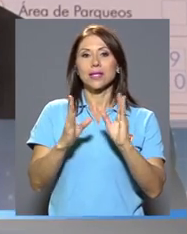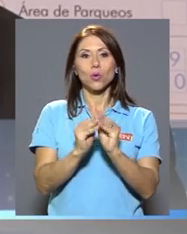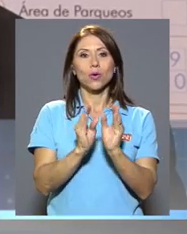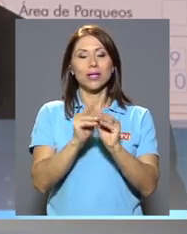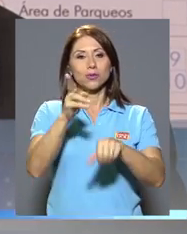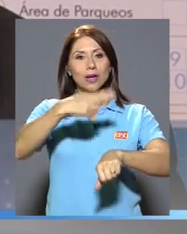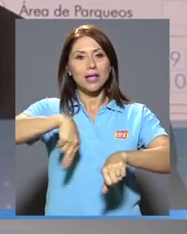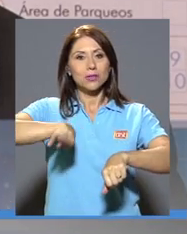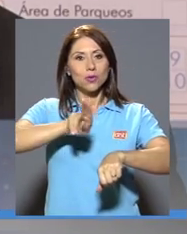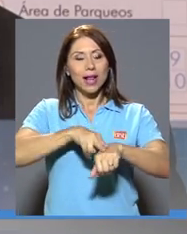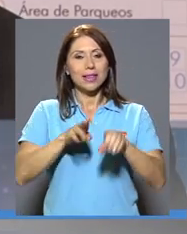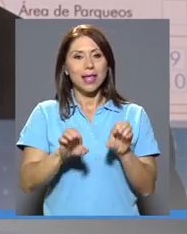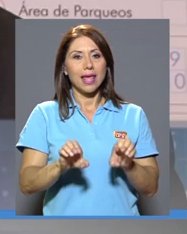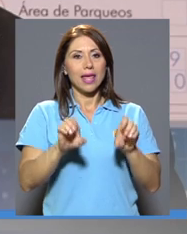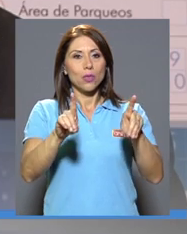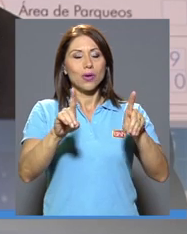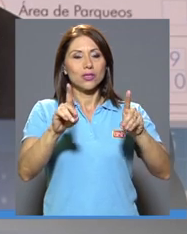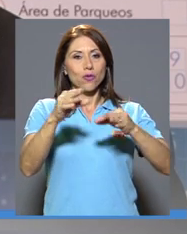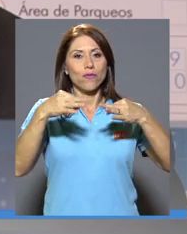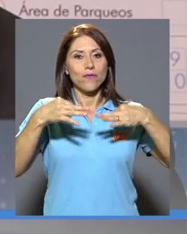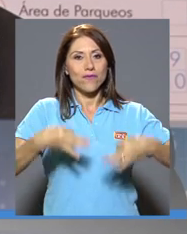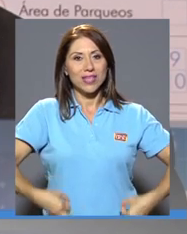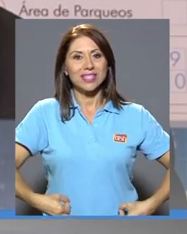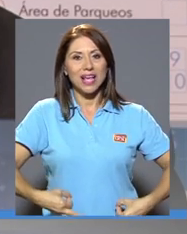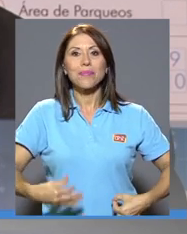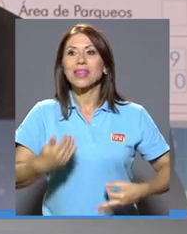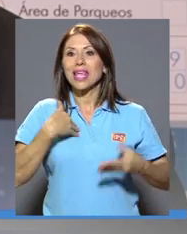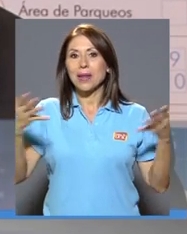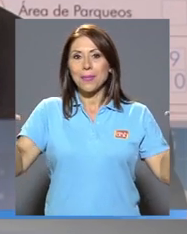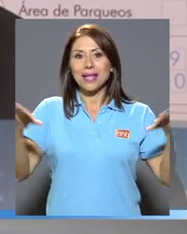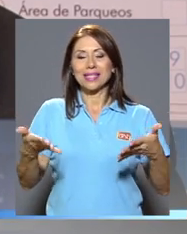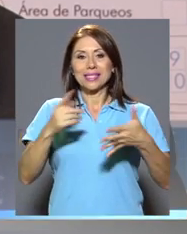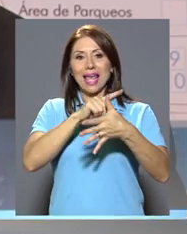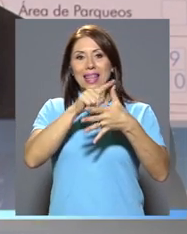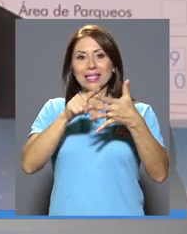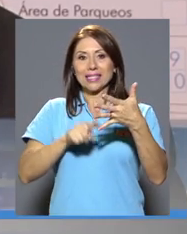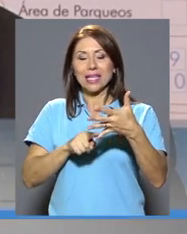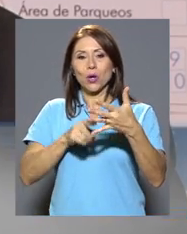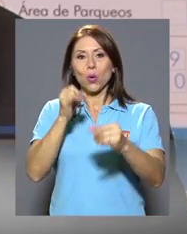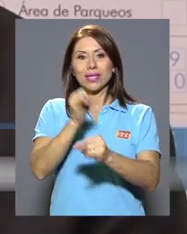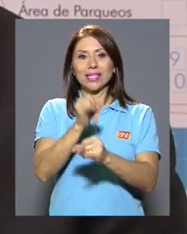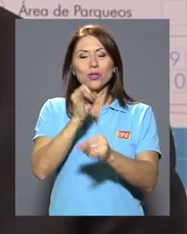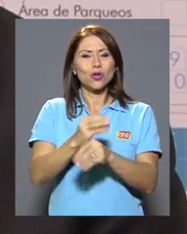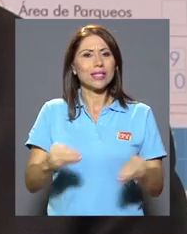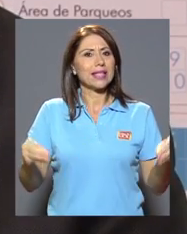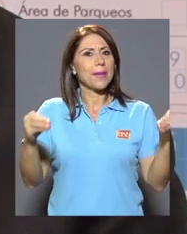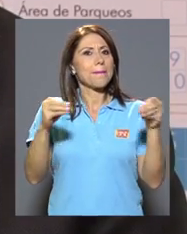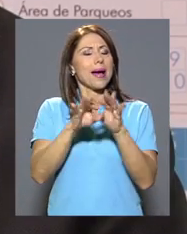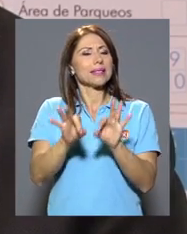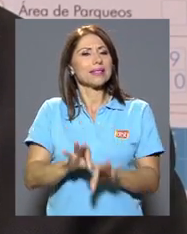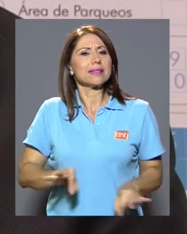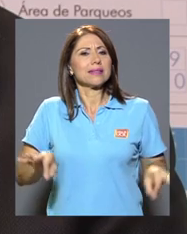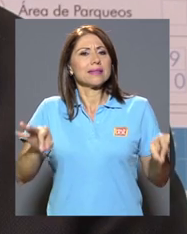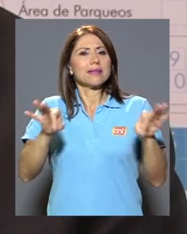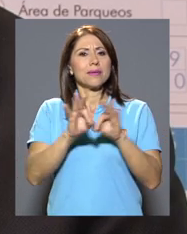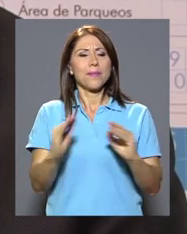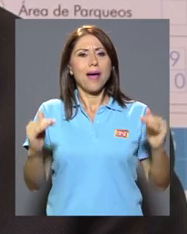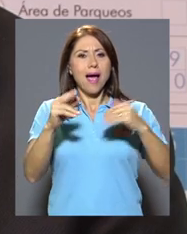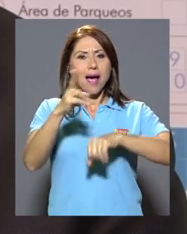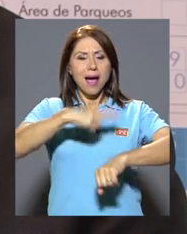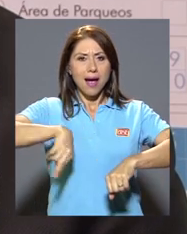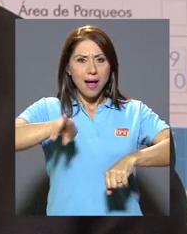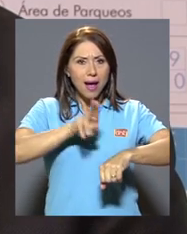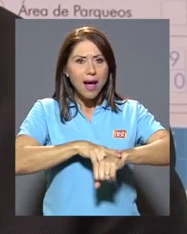Física va a contar con la presencia de las 5 instituciones de más impacto a nivel nacional que tienen que ver